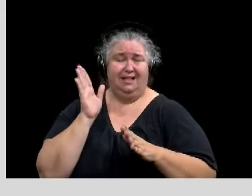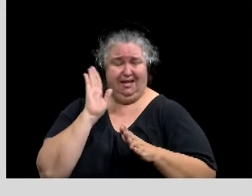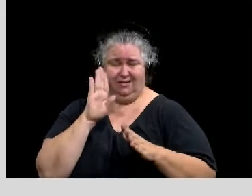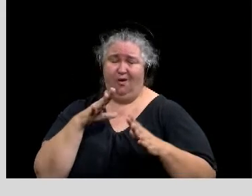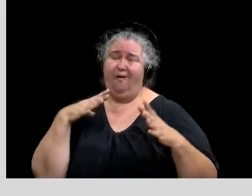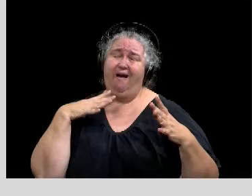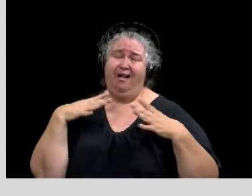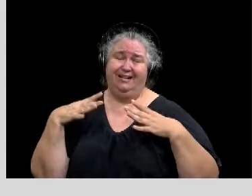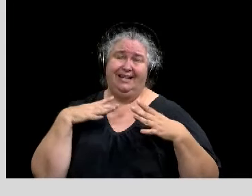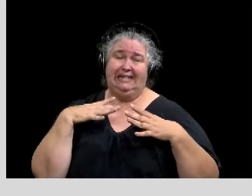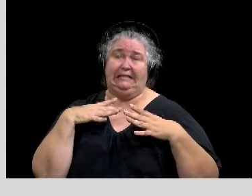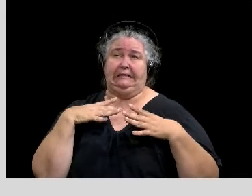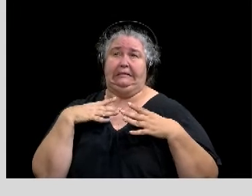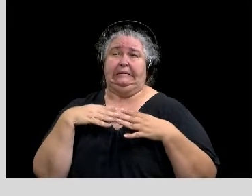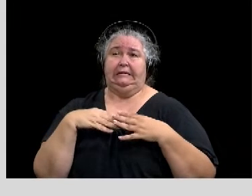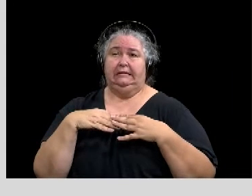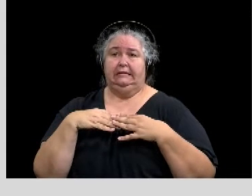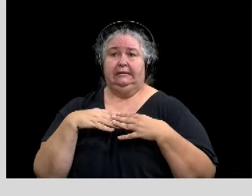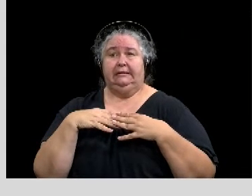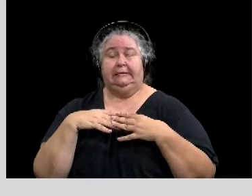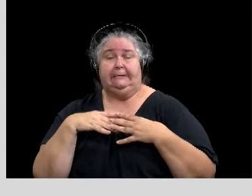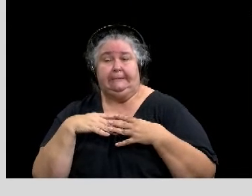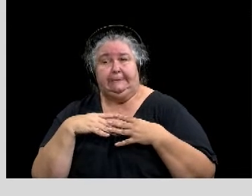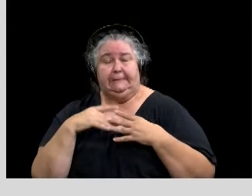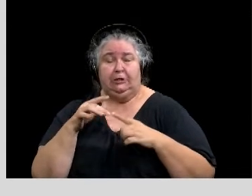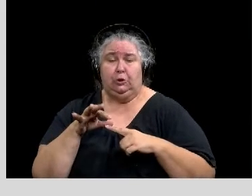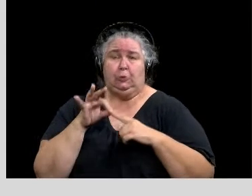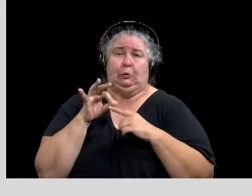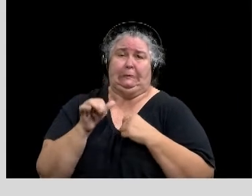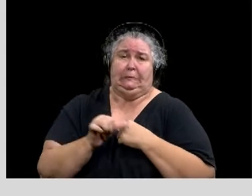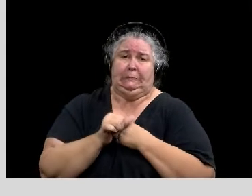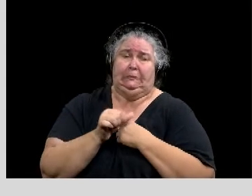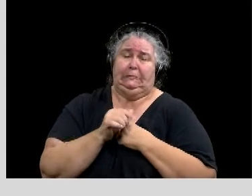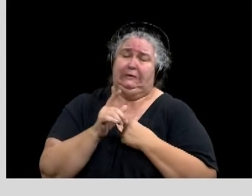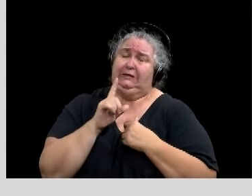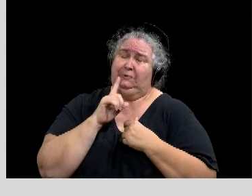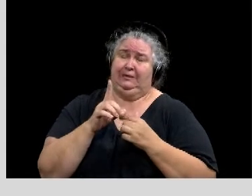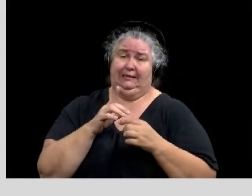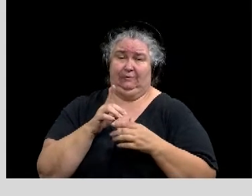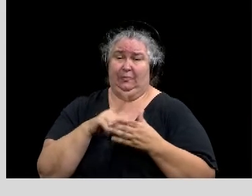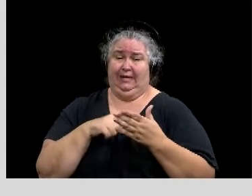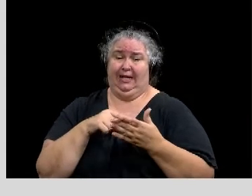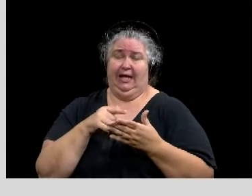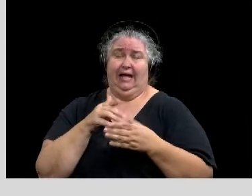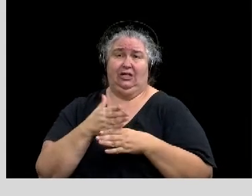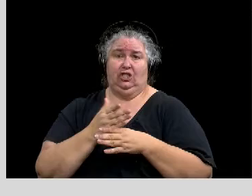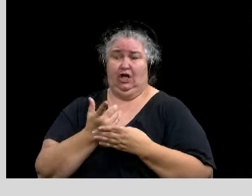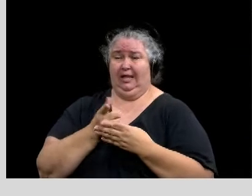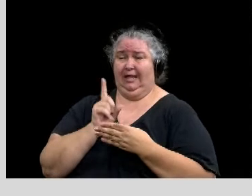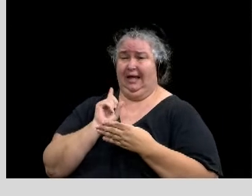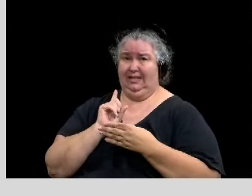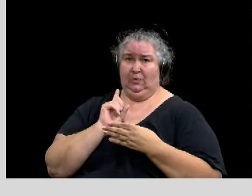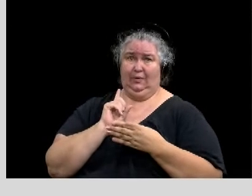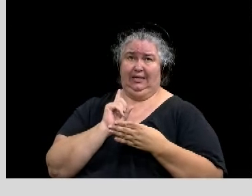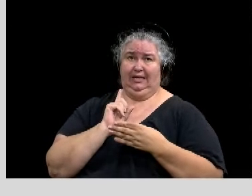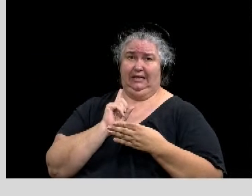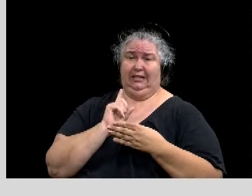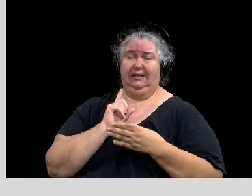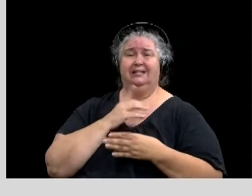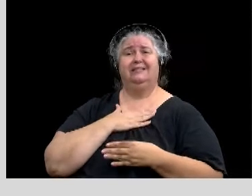cambiar nuestros planes extras a nuestras fiestas este año va a ser muy eminente